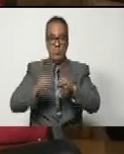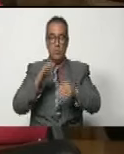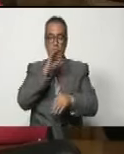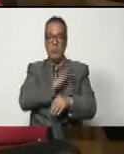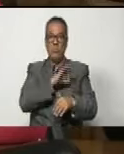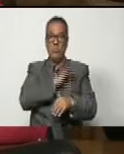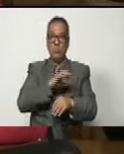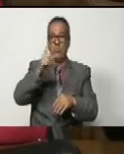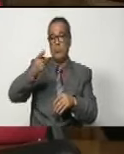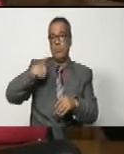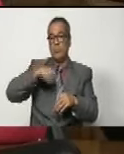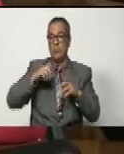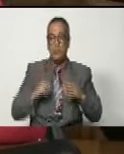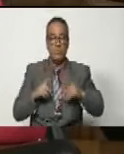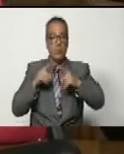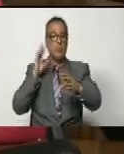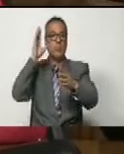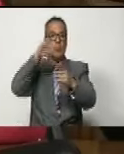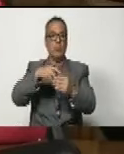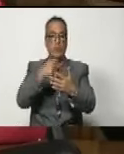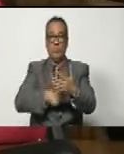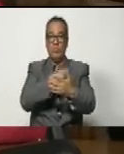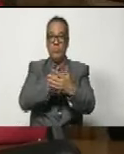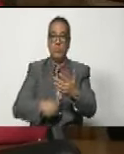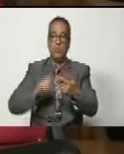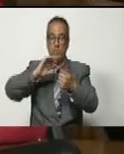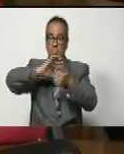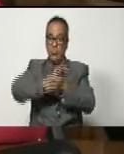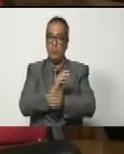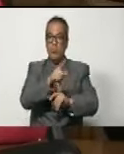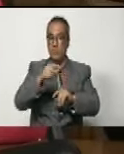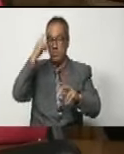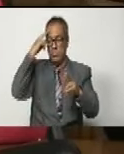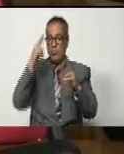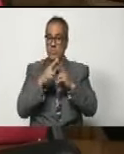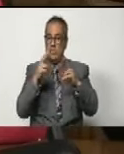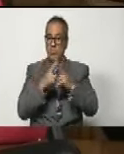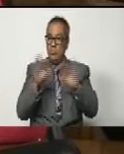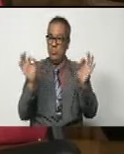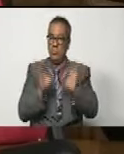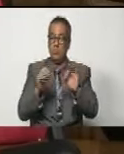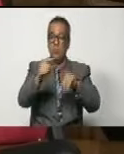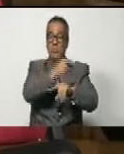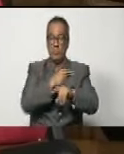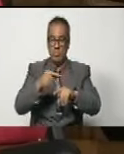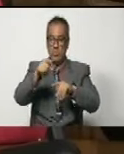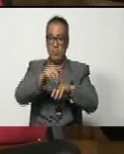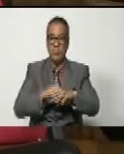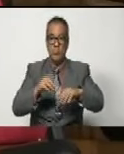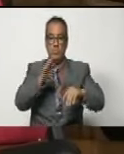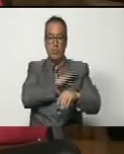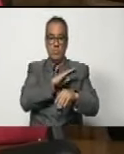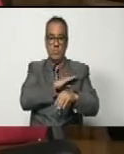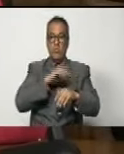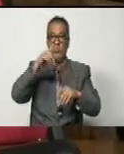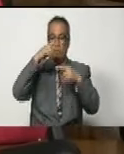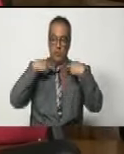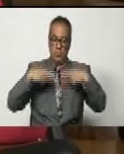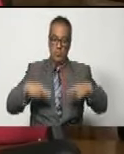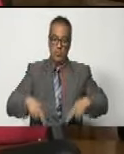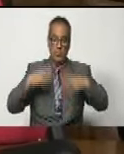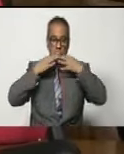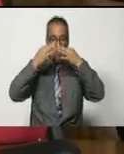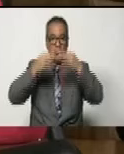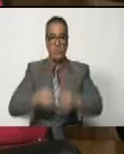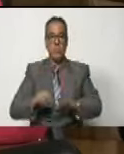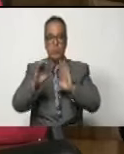social que tenga por resultado anular o menoscabar el reconocimiento, goce o ejercicio de los derechos humanos y